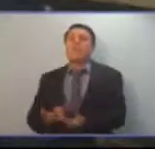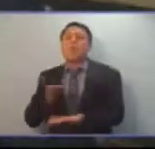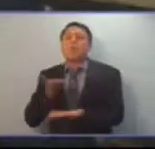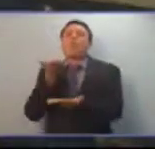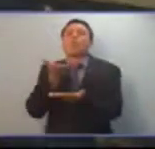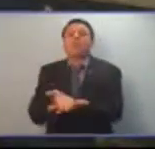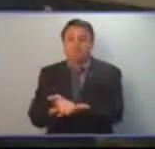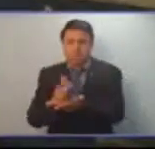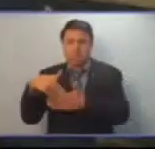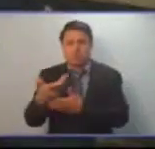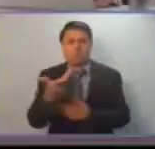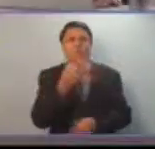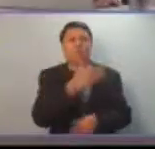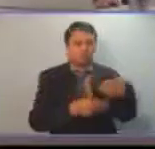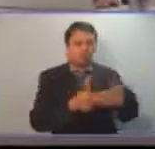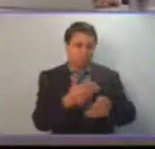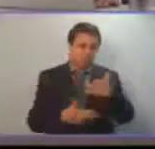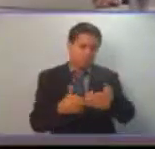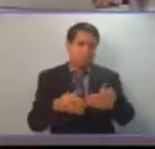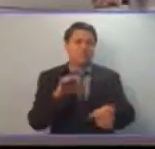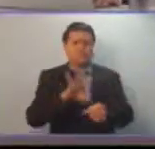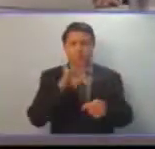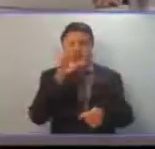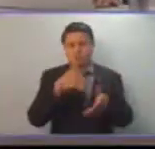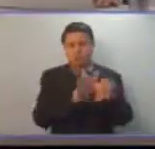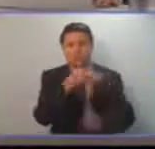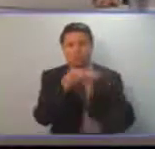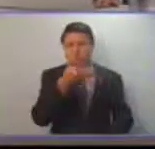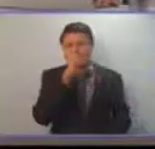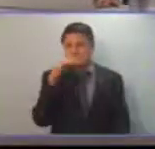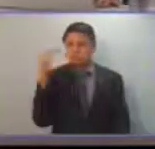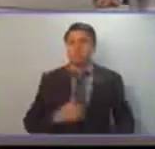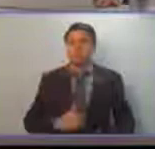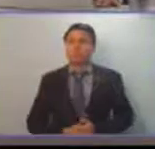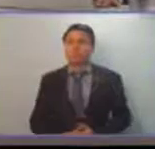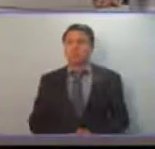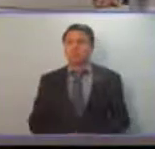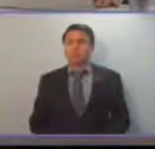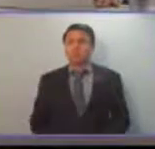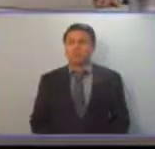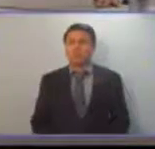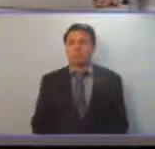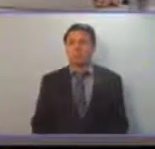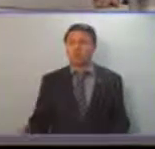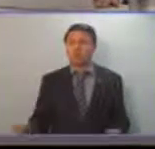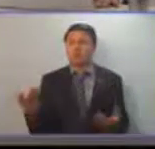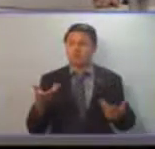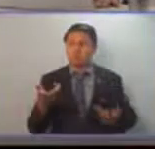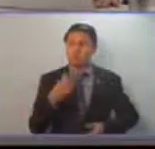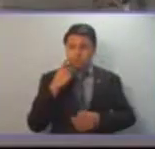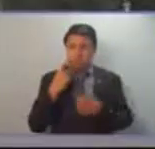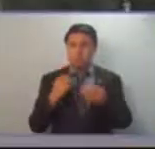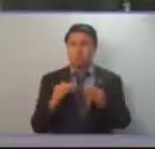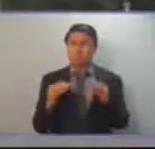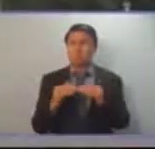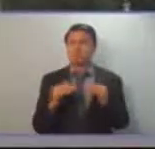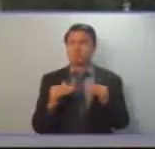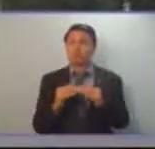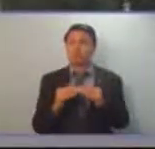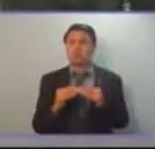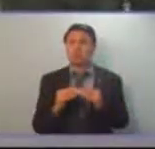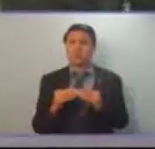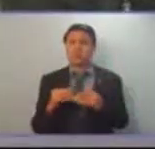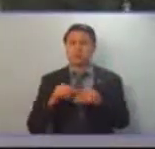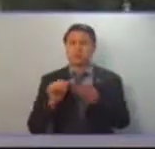Diputado. Sí, ahí debemos decir que aunque la ley ya viene de antes, de la legislatura